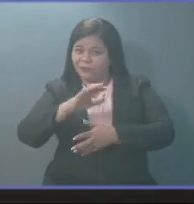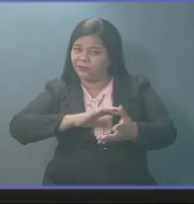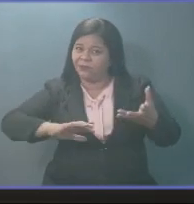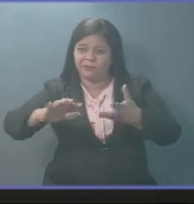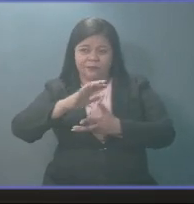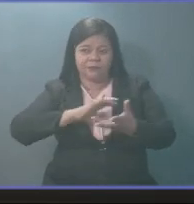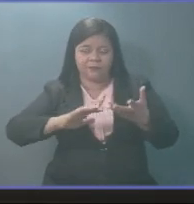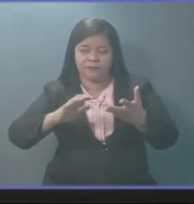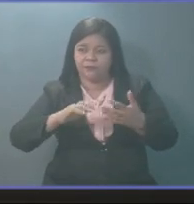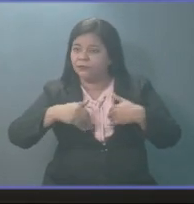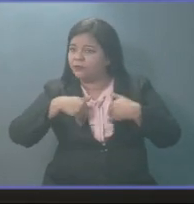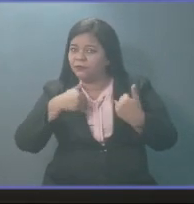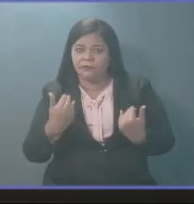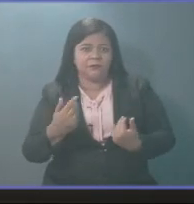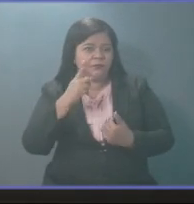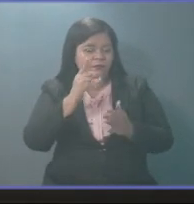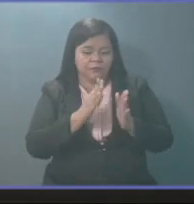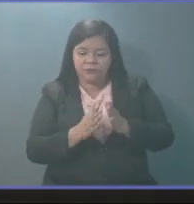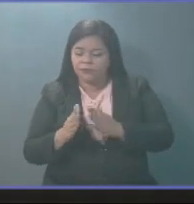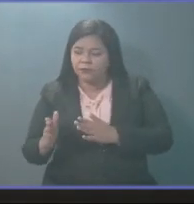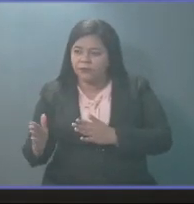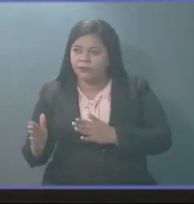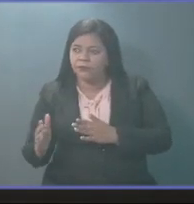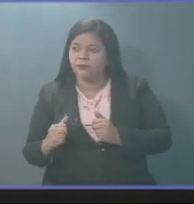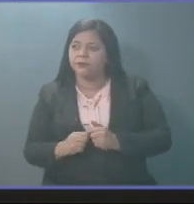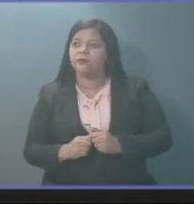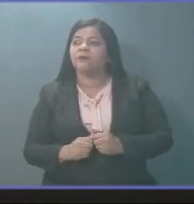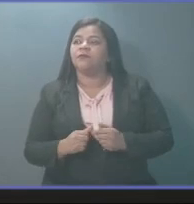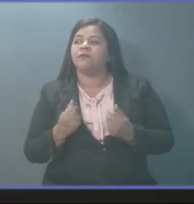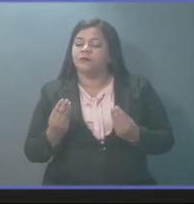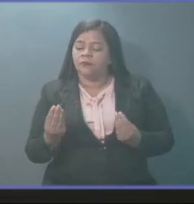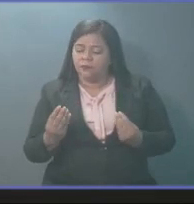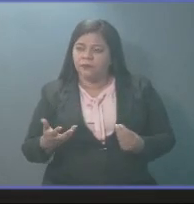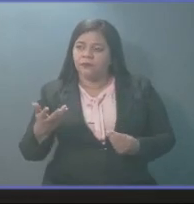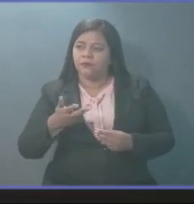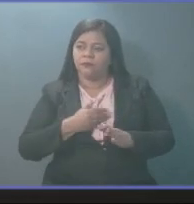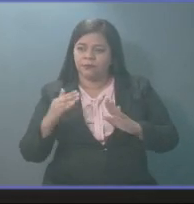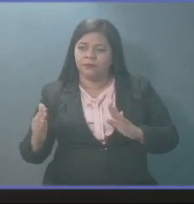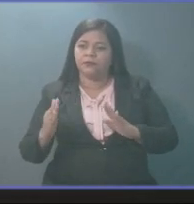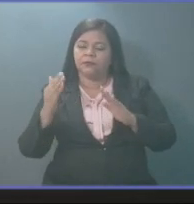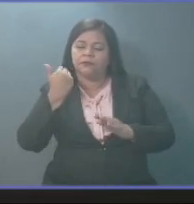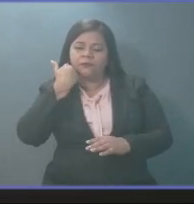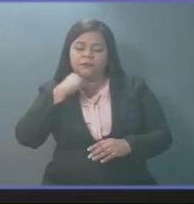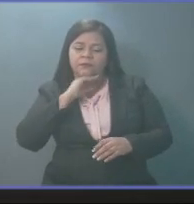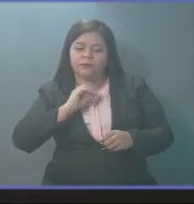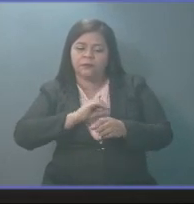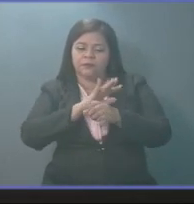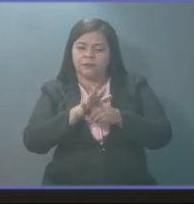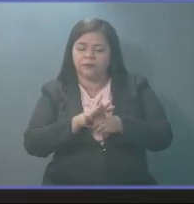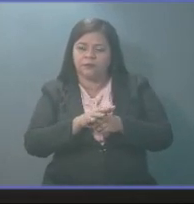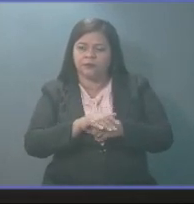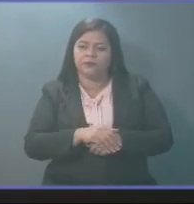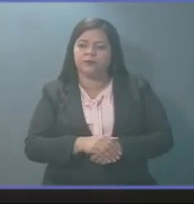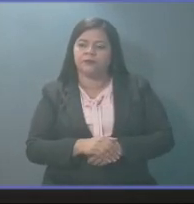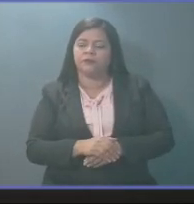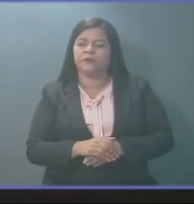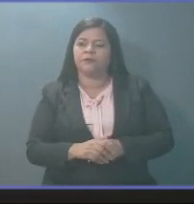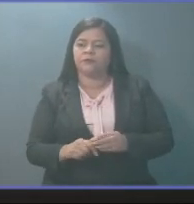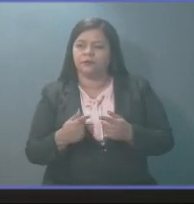por no tener un plan, el Ejecutivo, de cómo prevenir y enfrentar esta pandemia, se